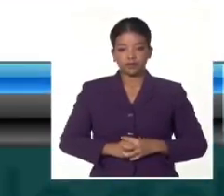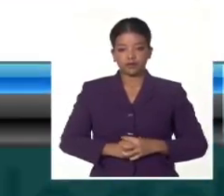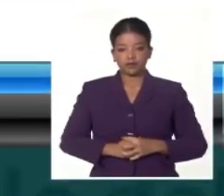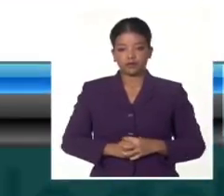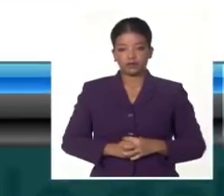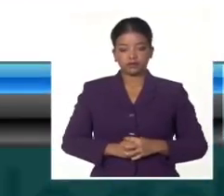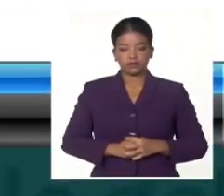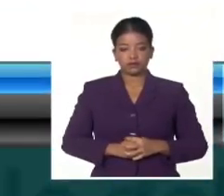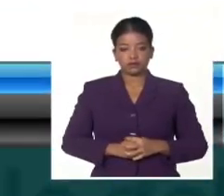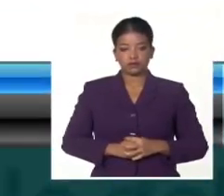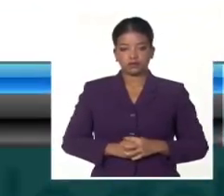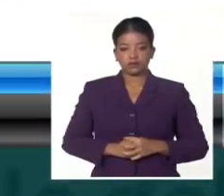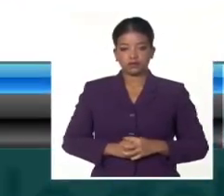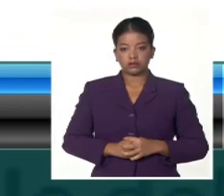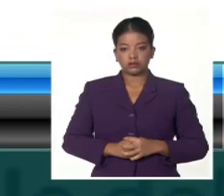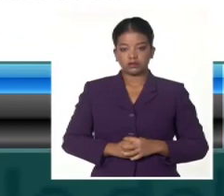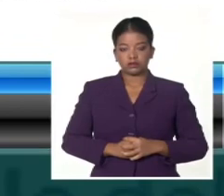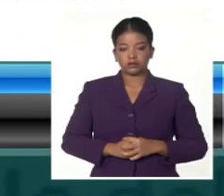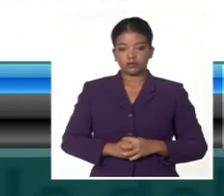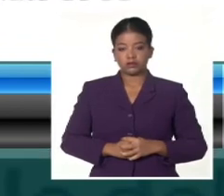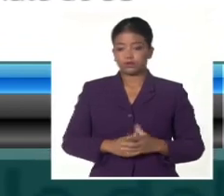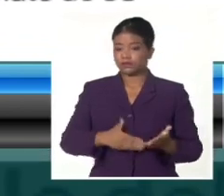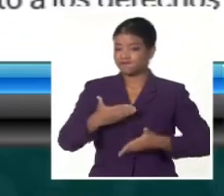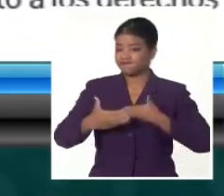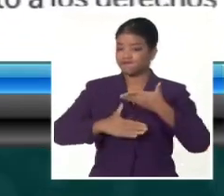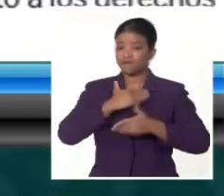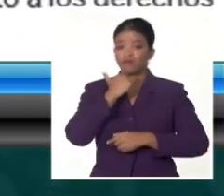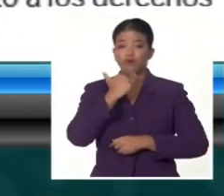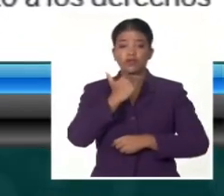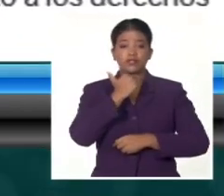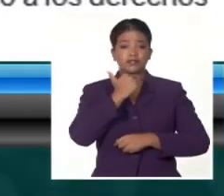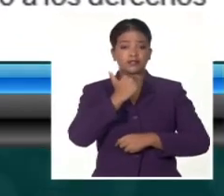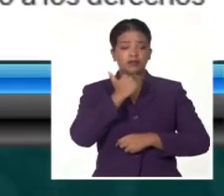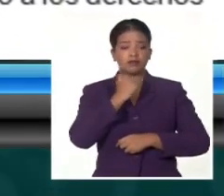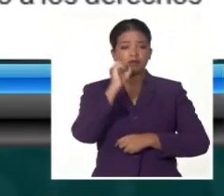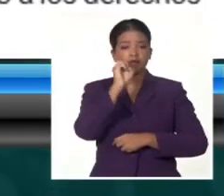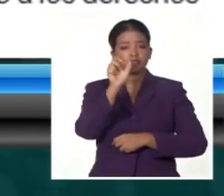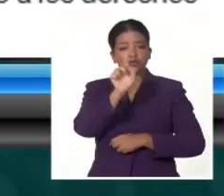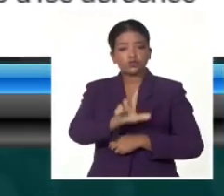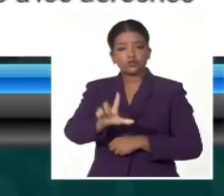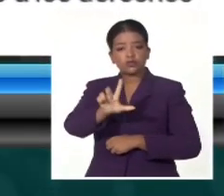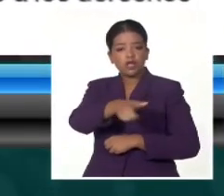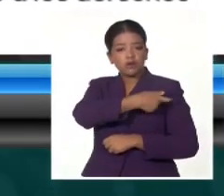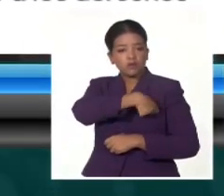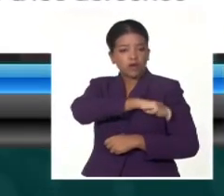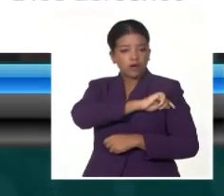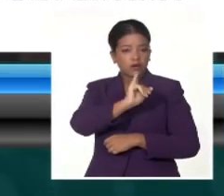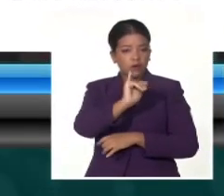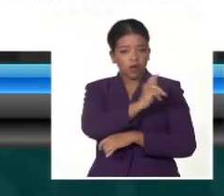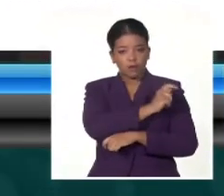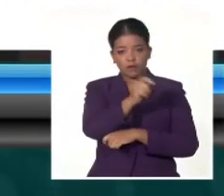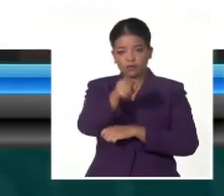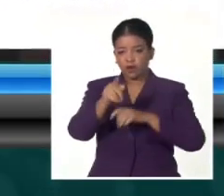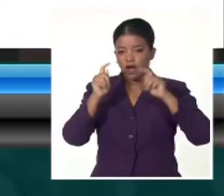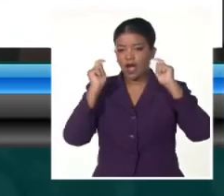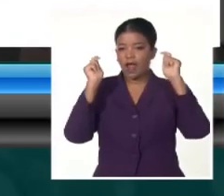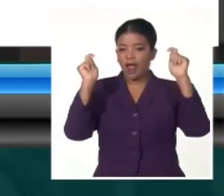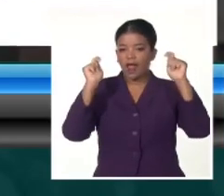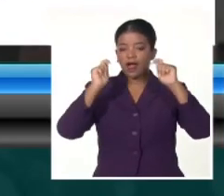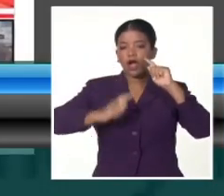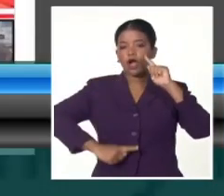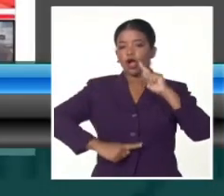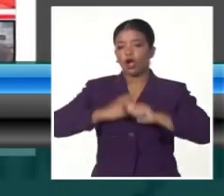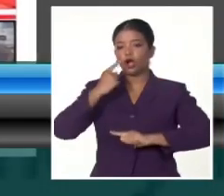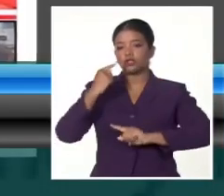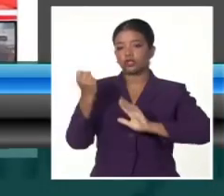represión policial en Jujuy organizaciones sociales pueblos originarios y docentes se manifestaban contra la aprobación parcial